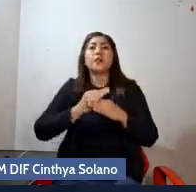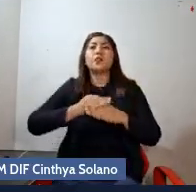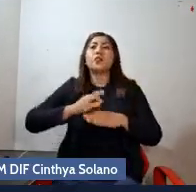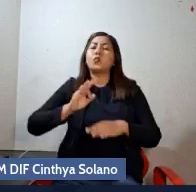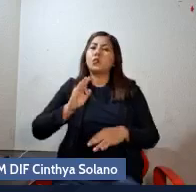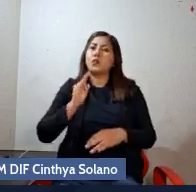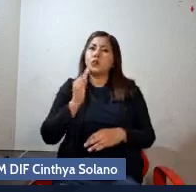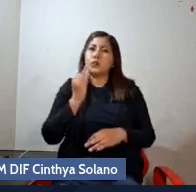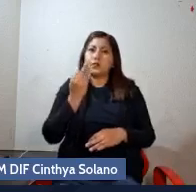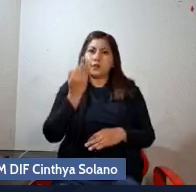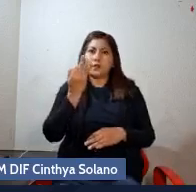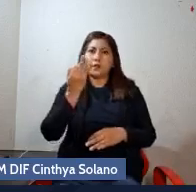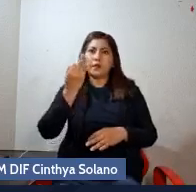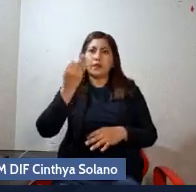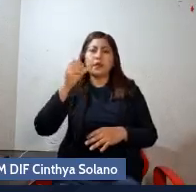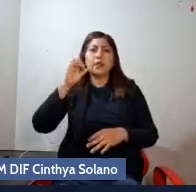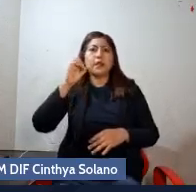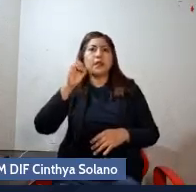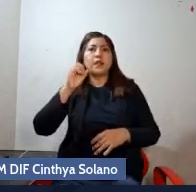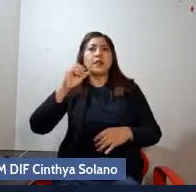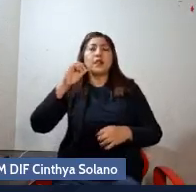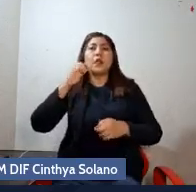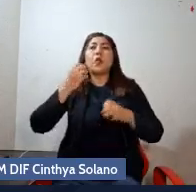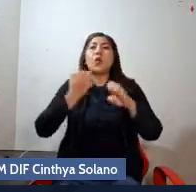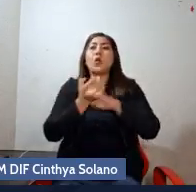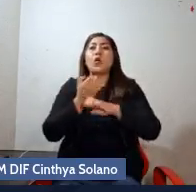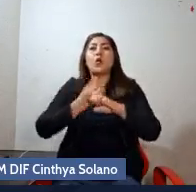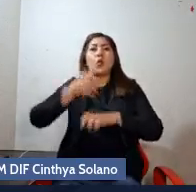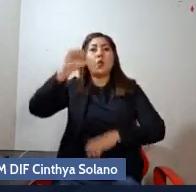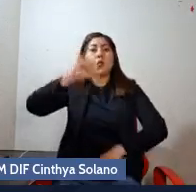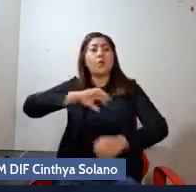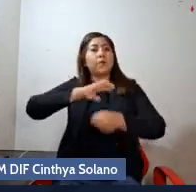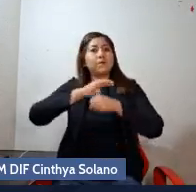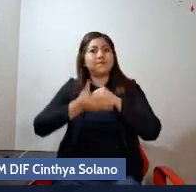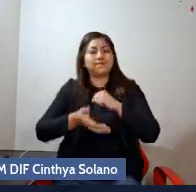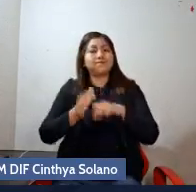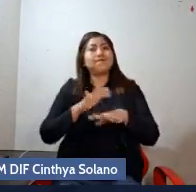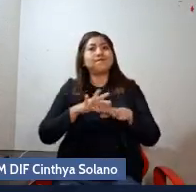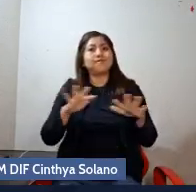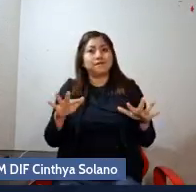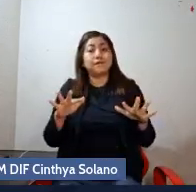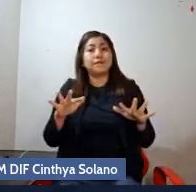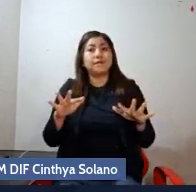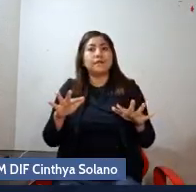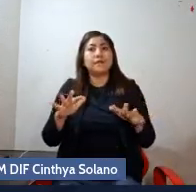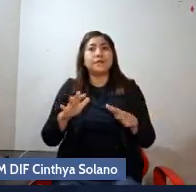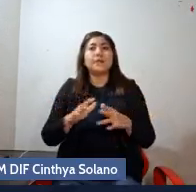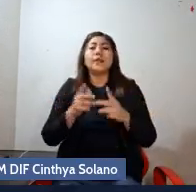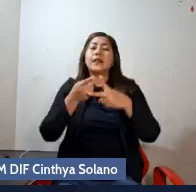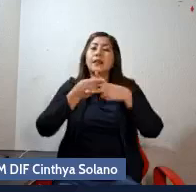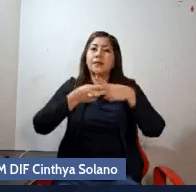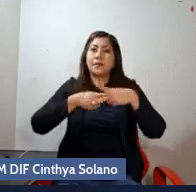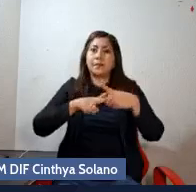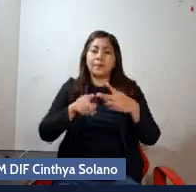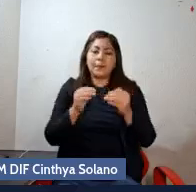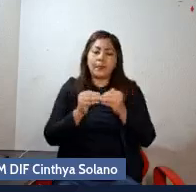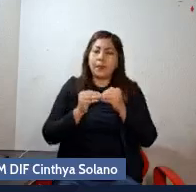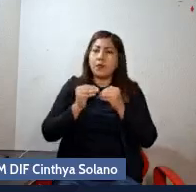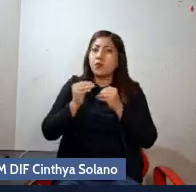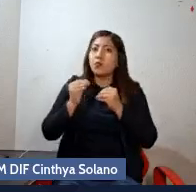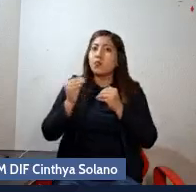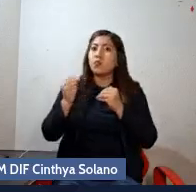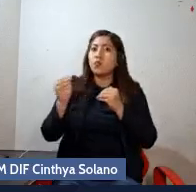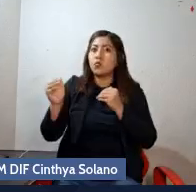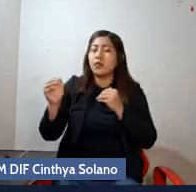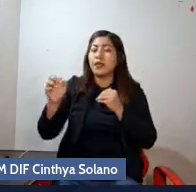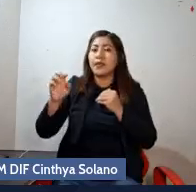locales, terminan hoy 29 de mayo. Comienza este periodo de veda, donde ya no se les permite